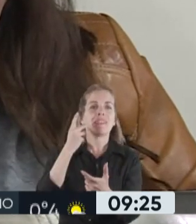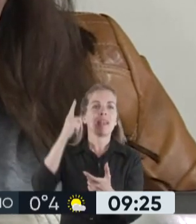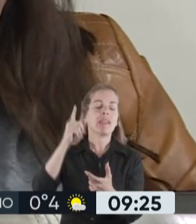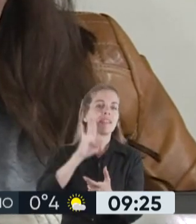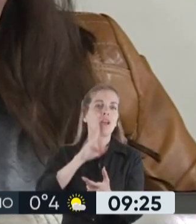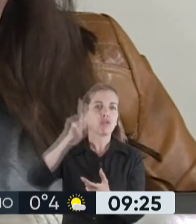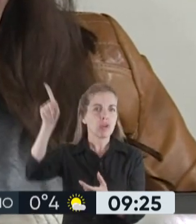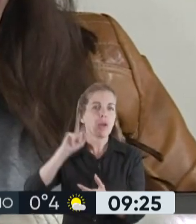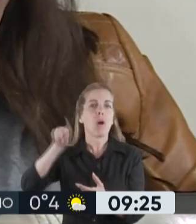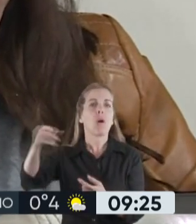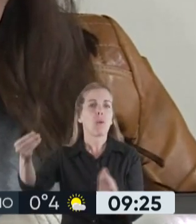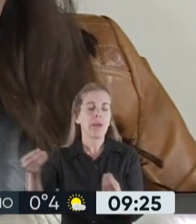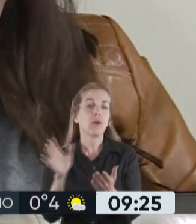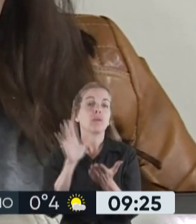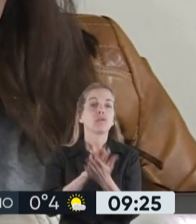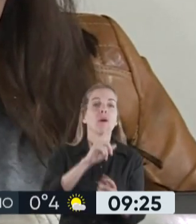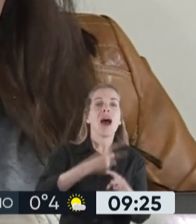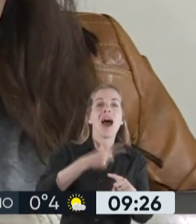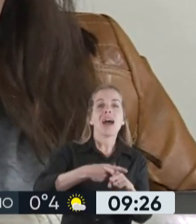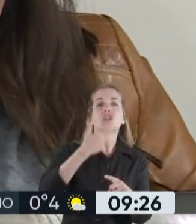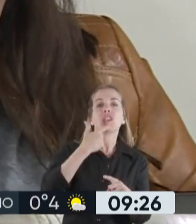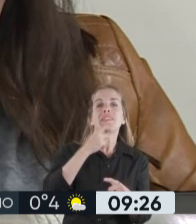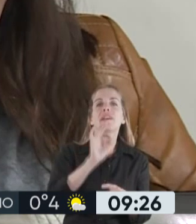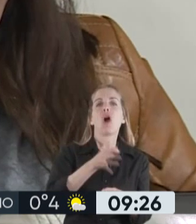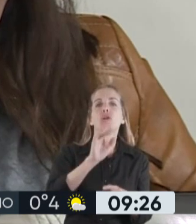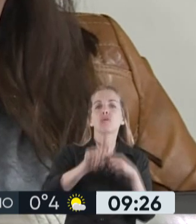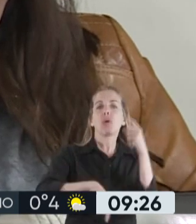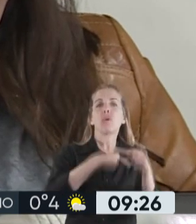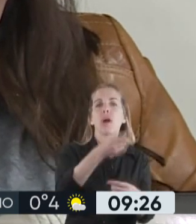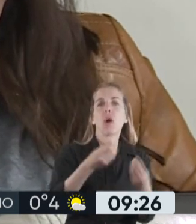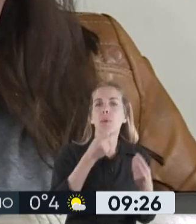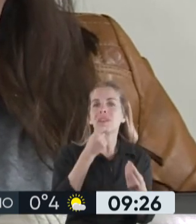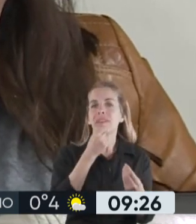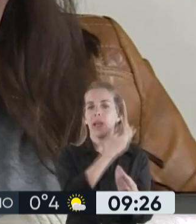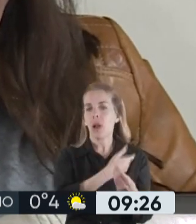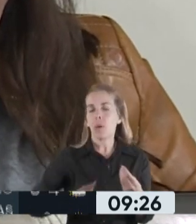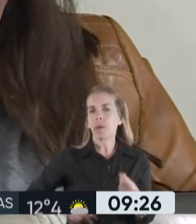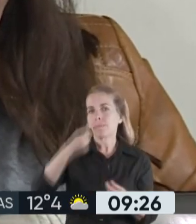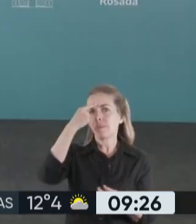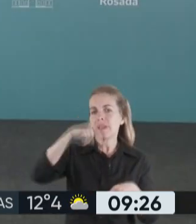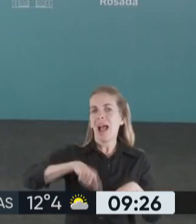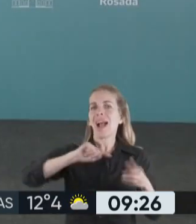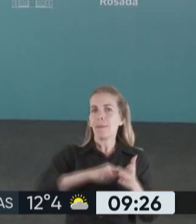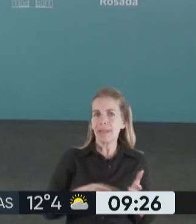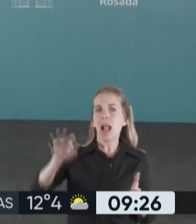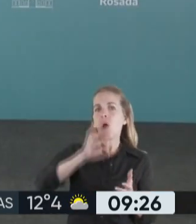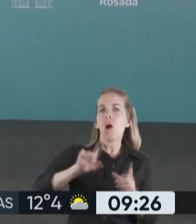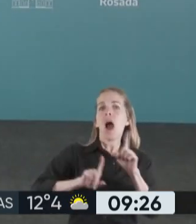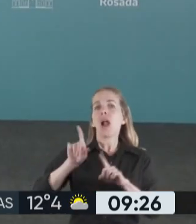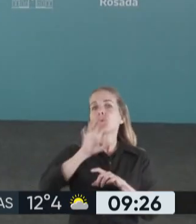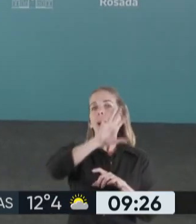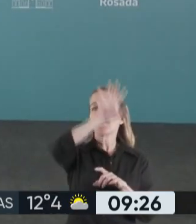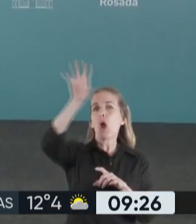tipo de precisión sobre el acto del 17 de octubre, es decir, si el gobierno evalúa trasladarlo a alguna provincia o si por el